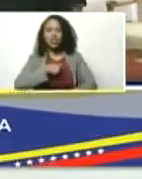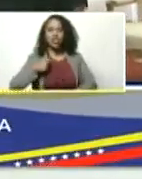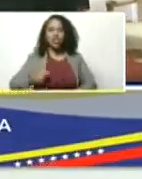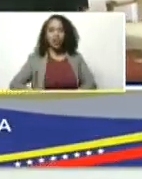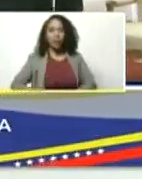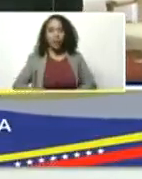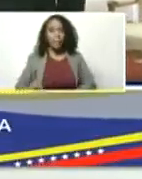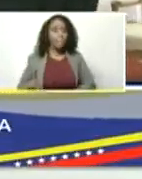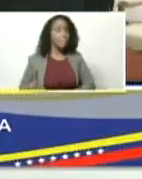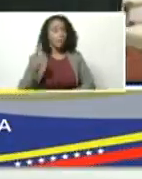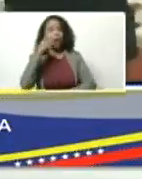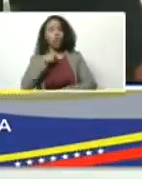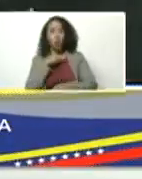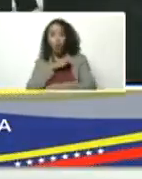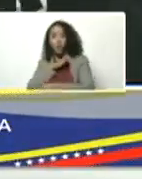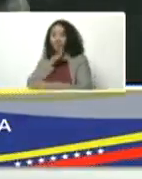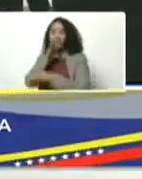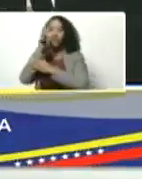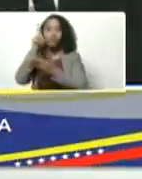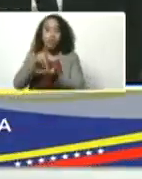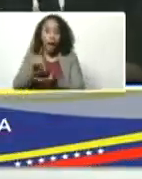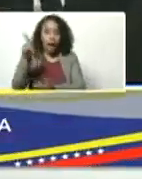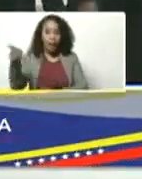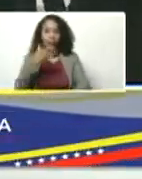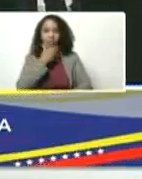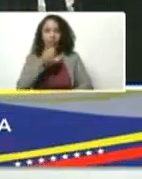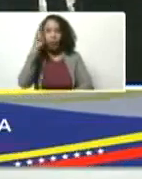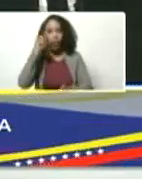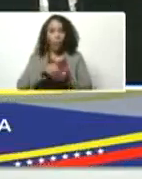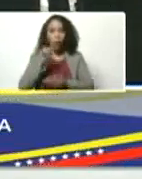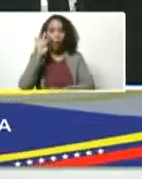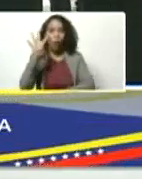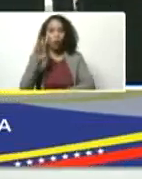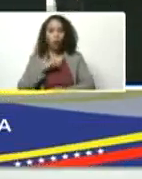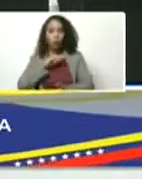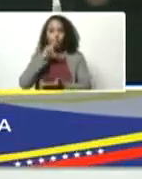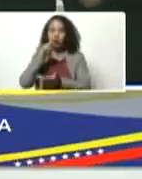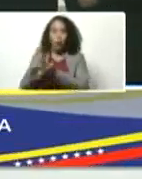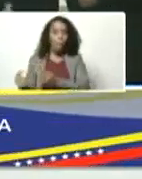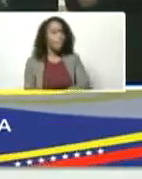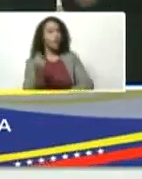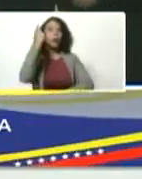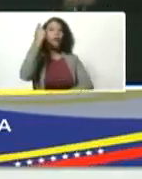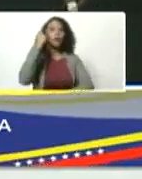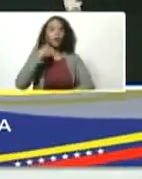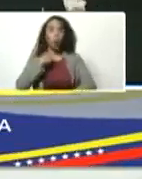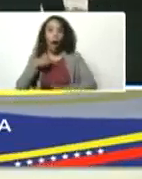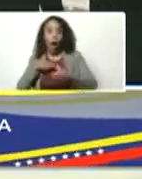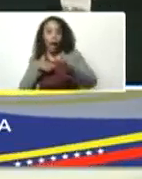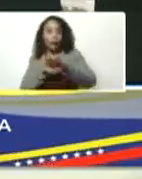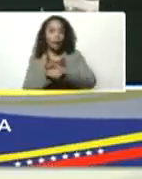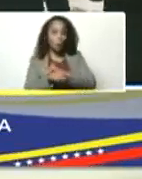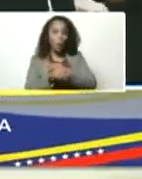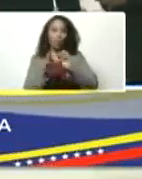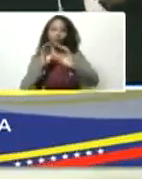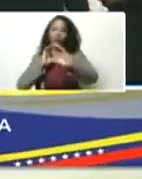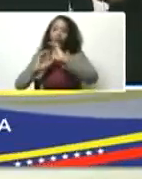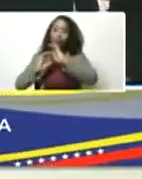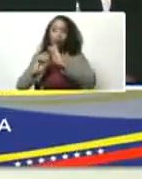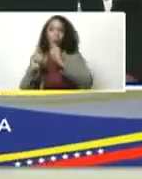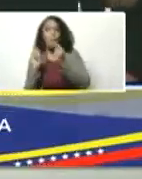Desde la primera vez que fui a China, en diciembre de 2004, y tuve acceso a conversaciones,